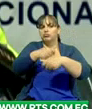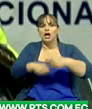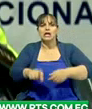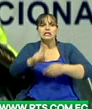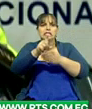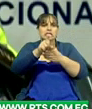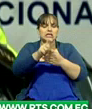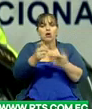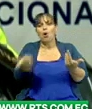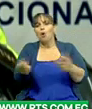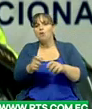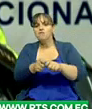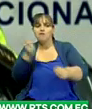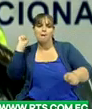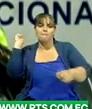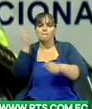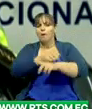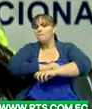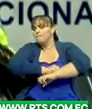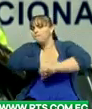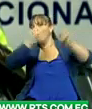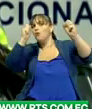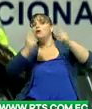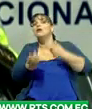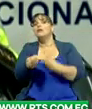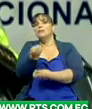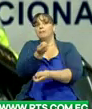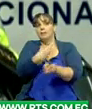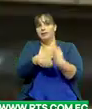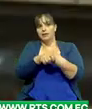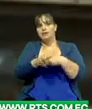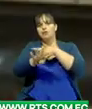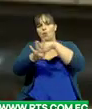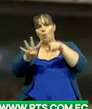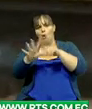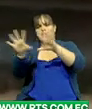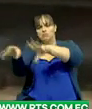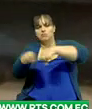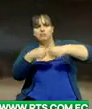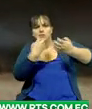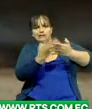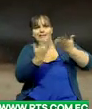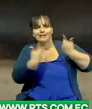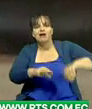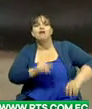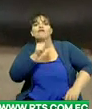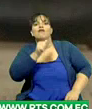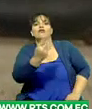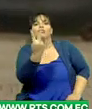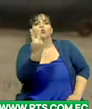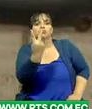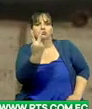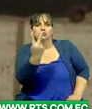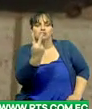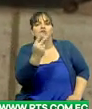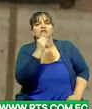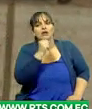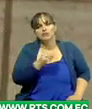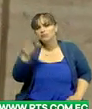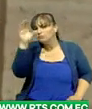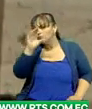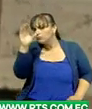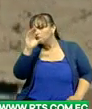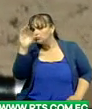explosivos. Continúan las investigaciones porque hay 2 personas pendientes por detener. Las armas ingresaron en cadena de custodia y serán sometidas a